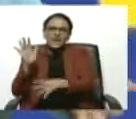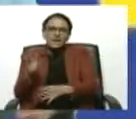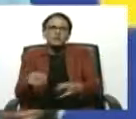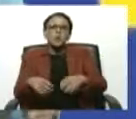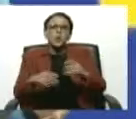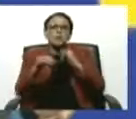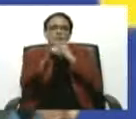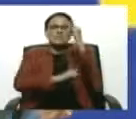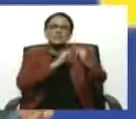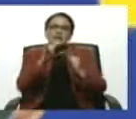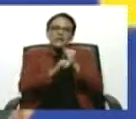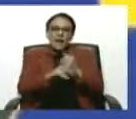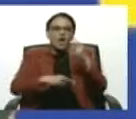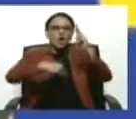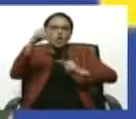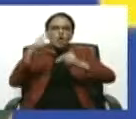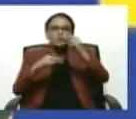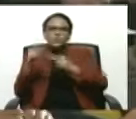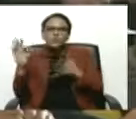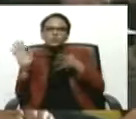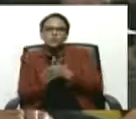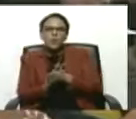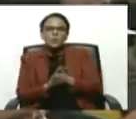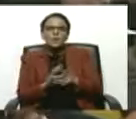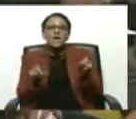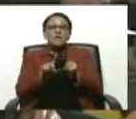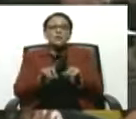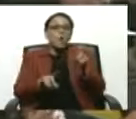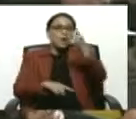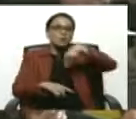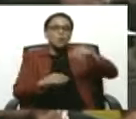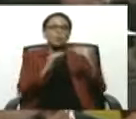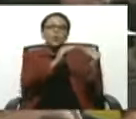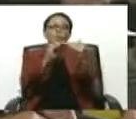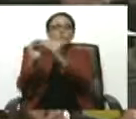respetuoso y constructor del verdadero multilateralismo.